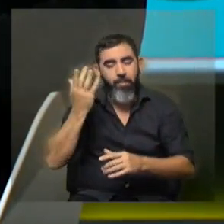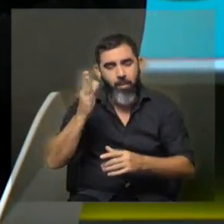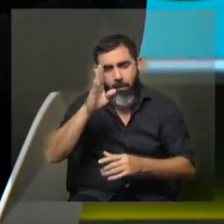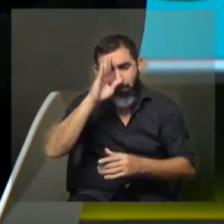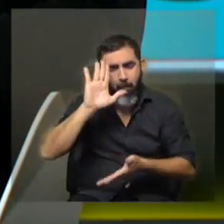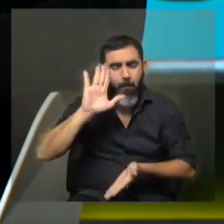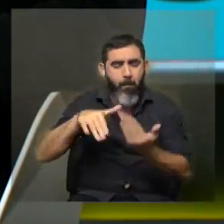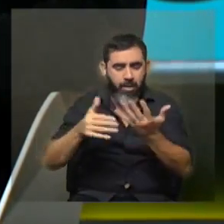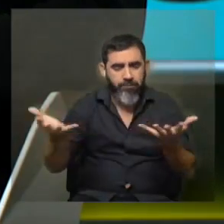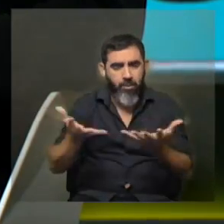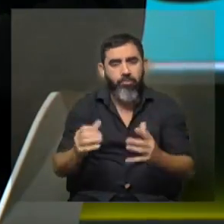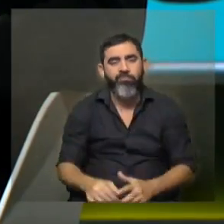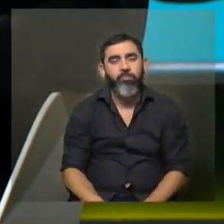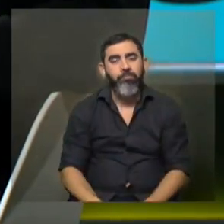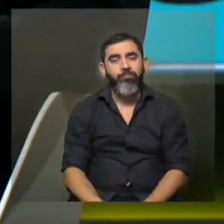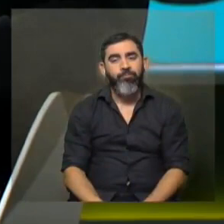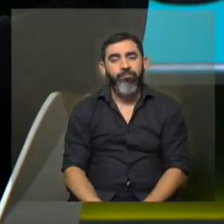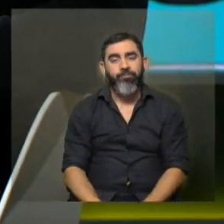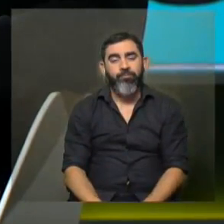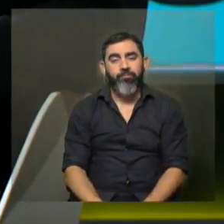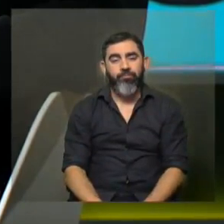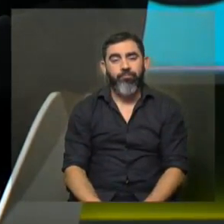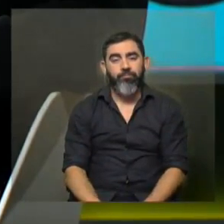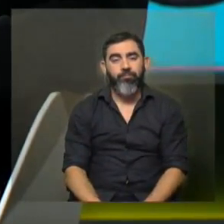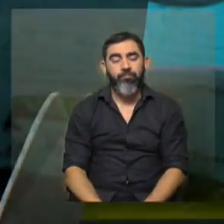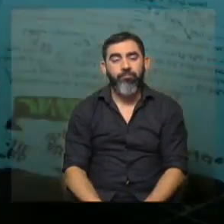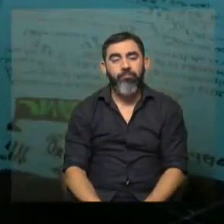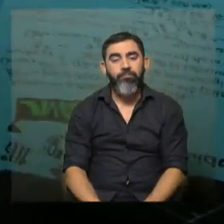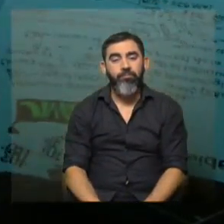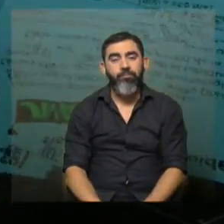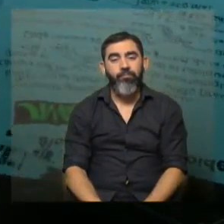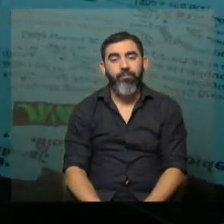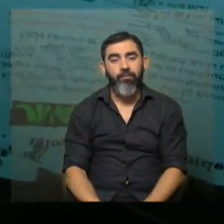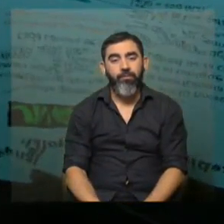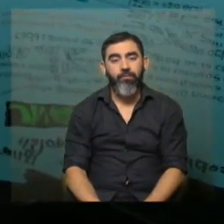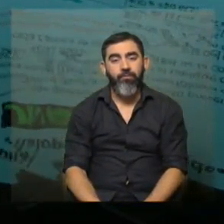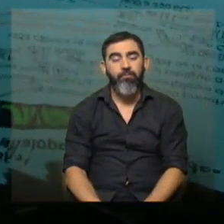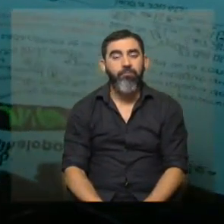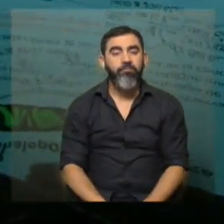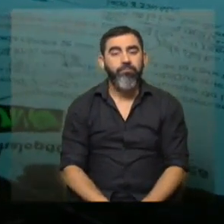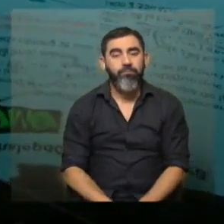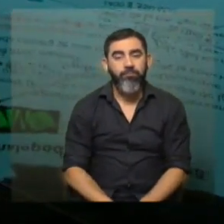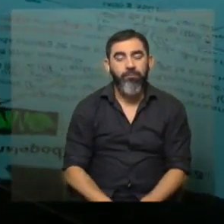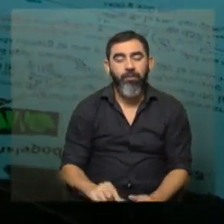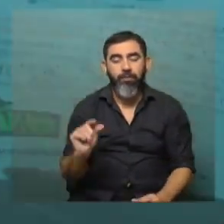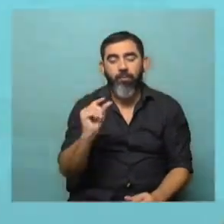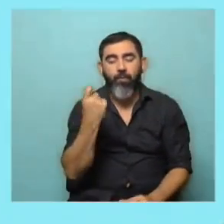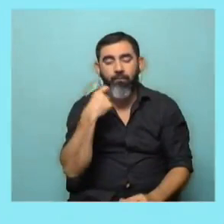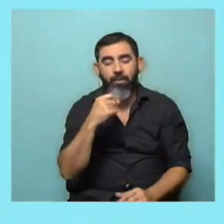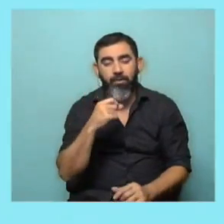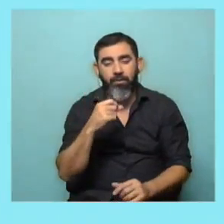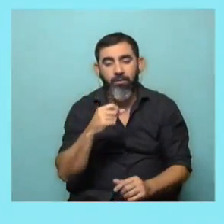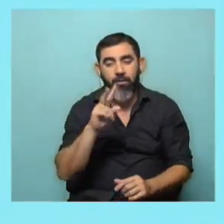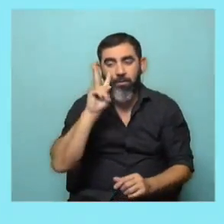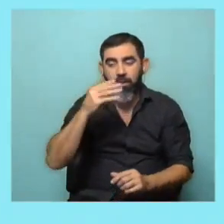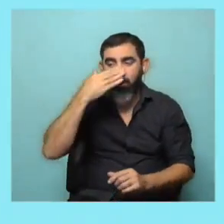ahora incrementó su conocimiento gracias al museo. En el ratito que nos queda y mientras terminamos de ver